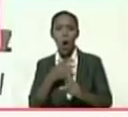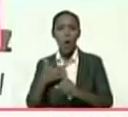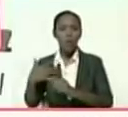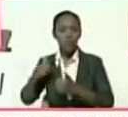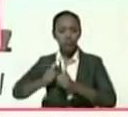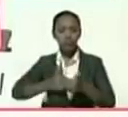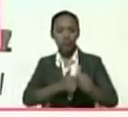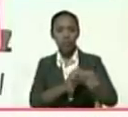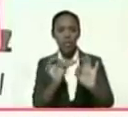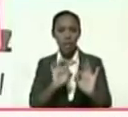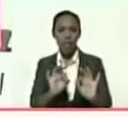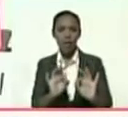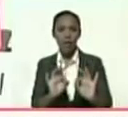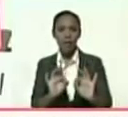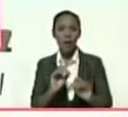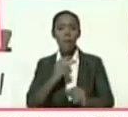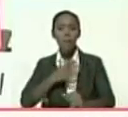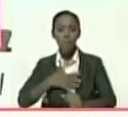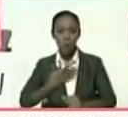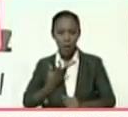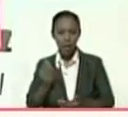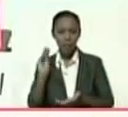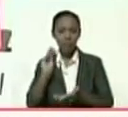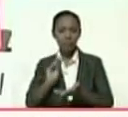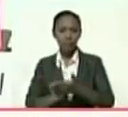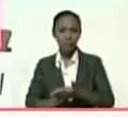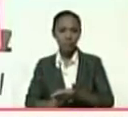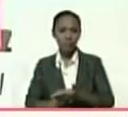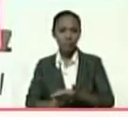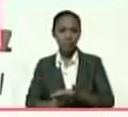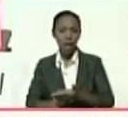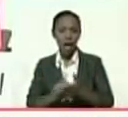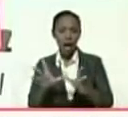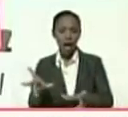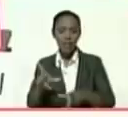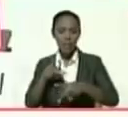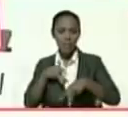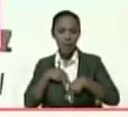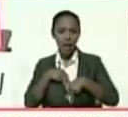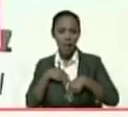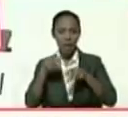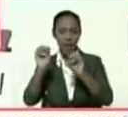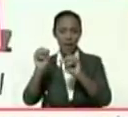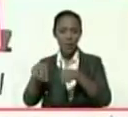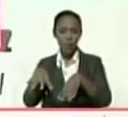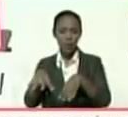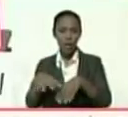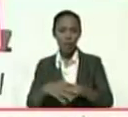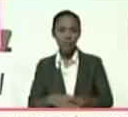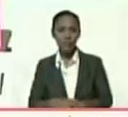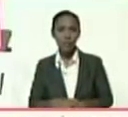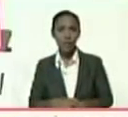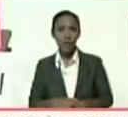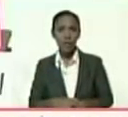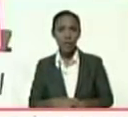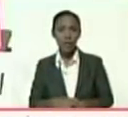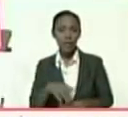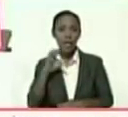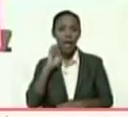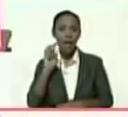puedan ejercer, sesionar y aceptar la renuncia de